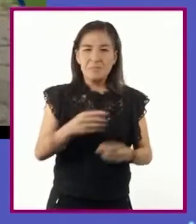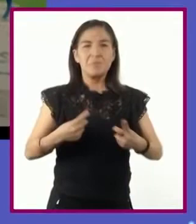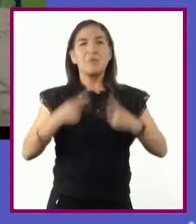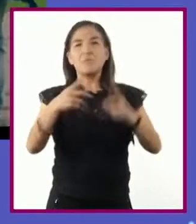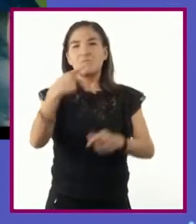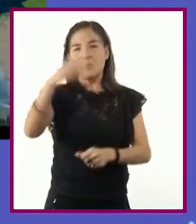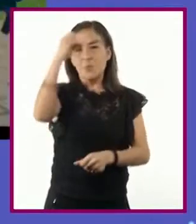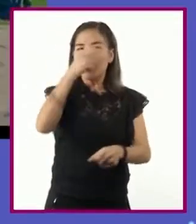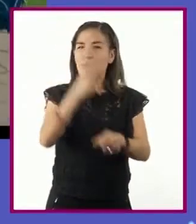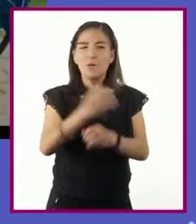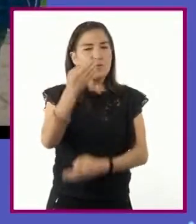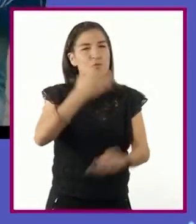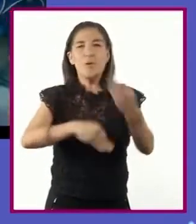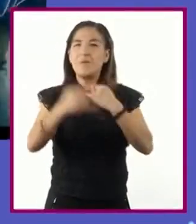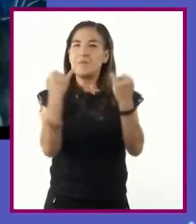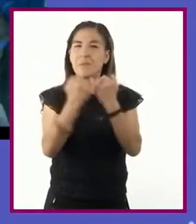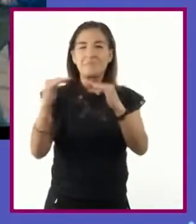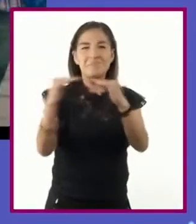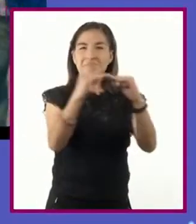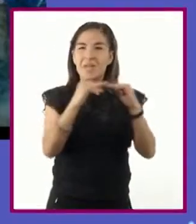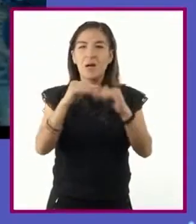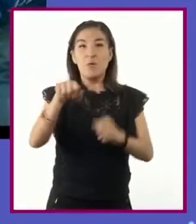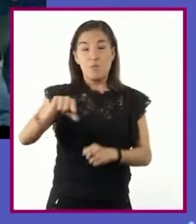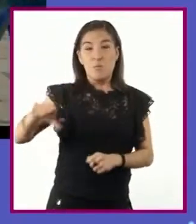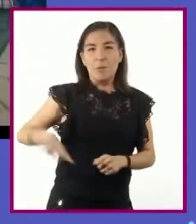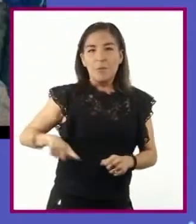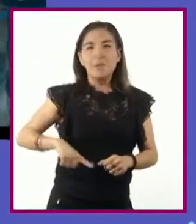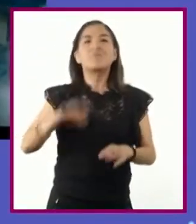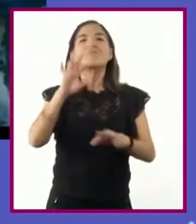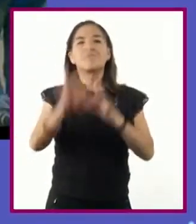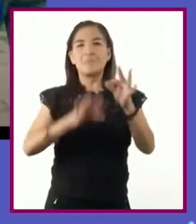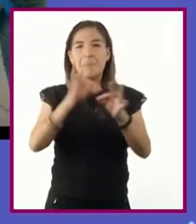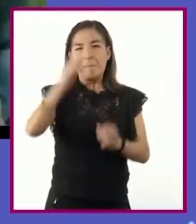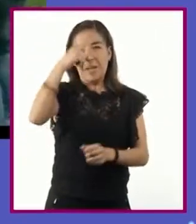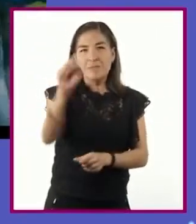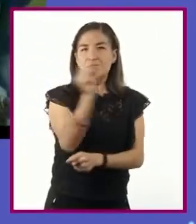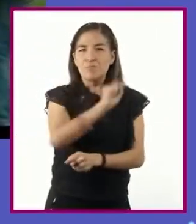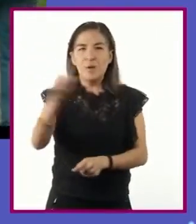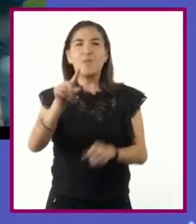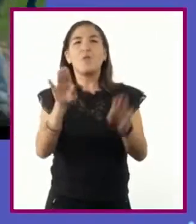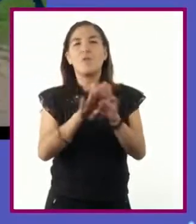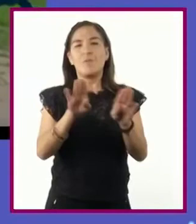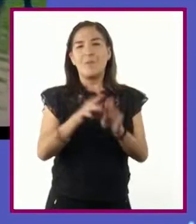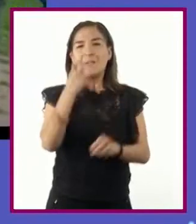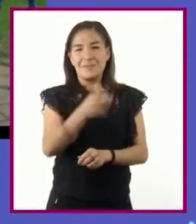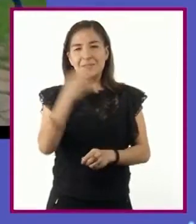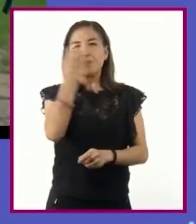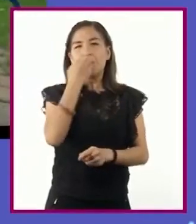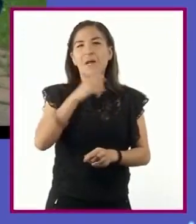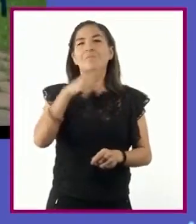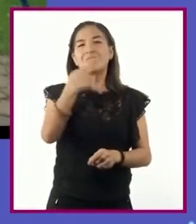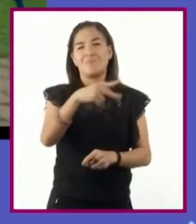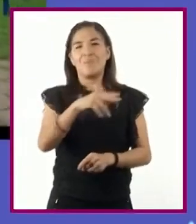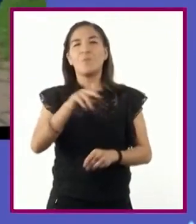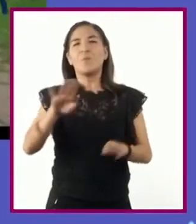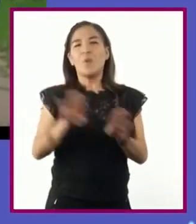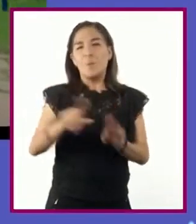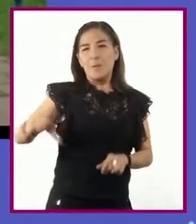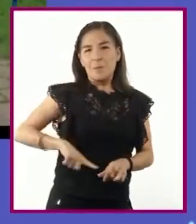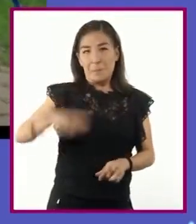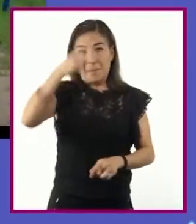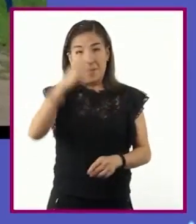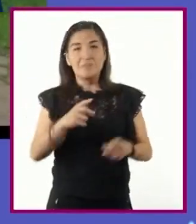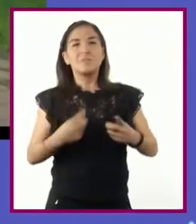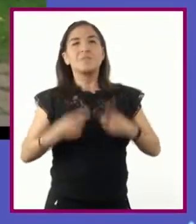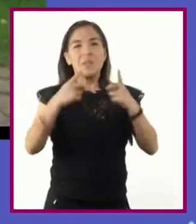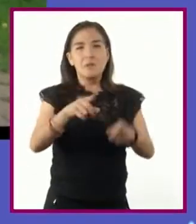educación para todos. El gobierno está comprometido con el éxito y la calidad de las escuelas públicas, pues considera que esa es la forma de